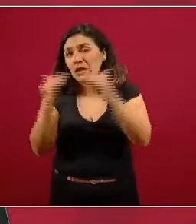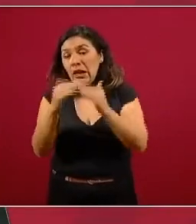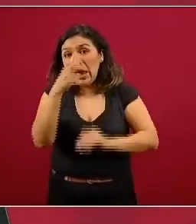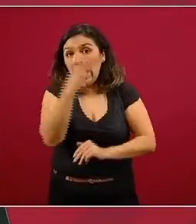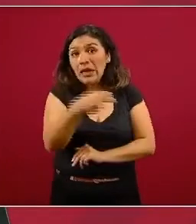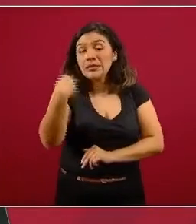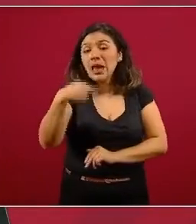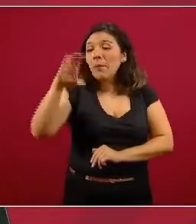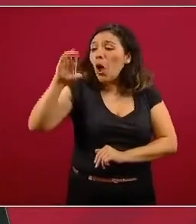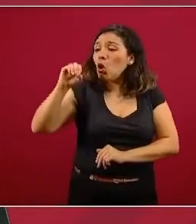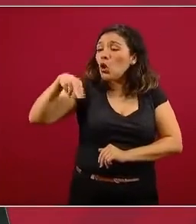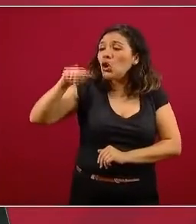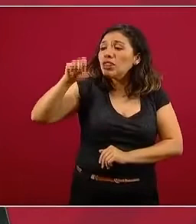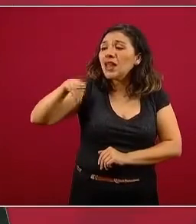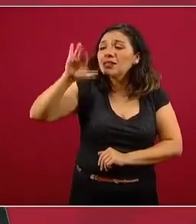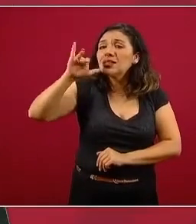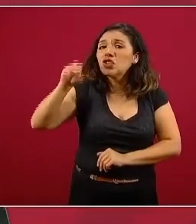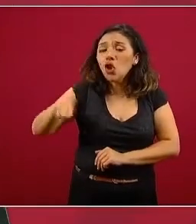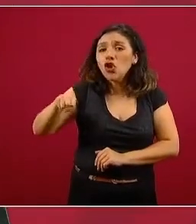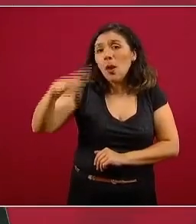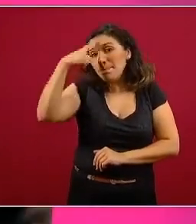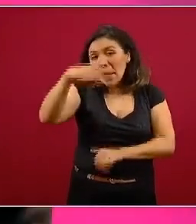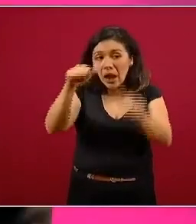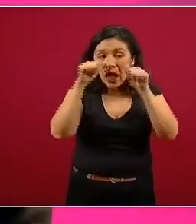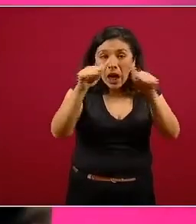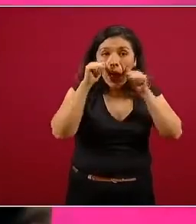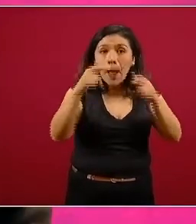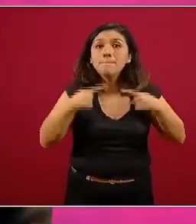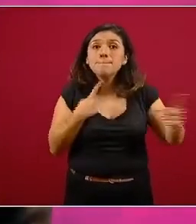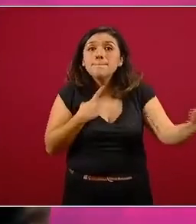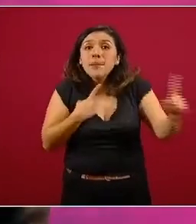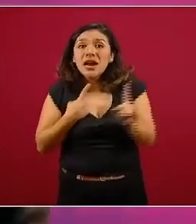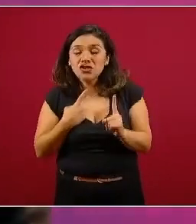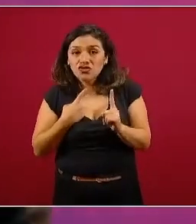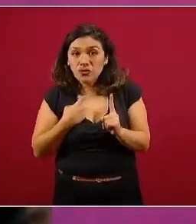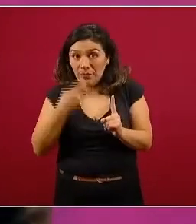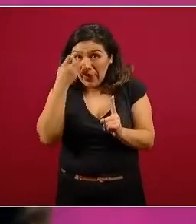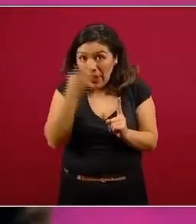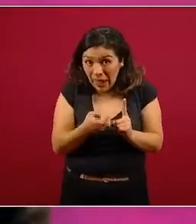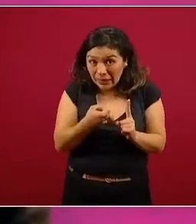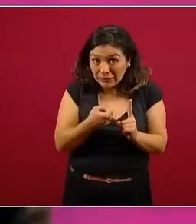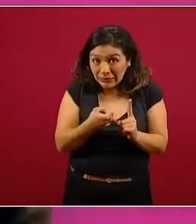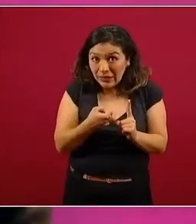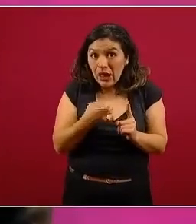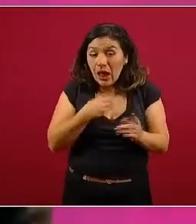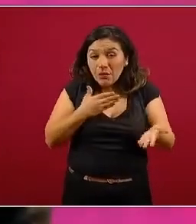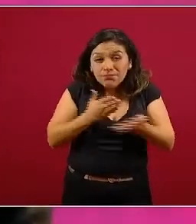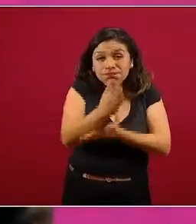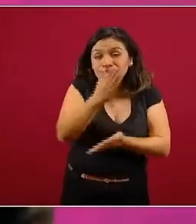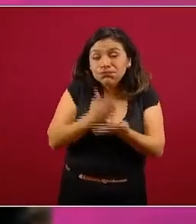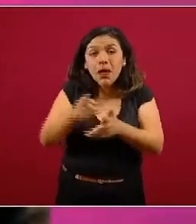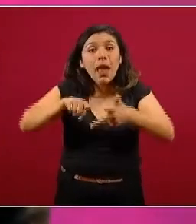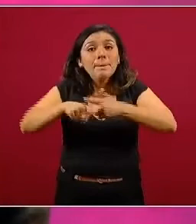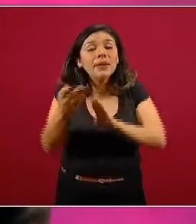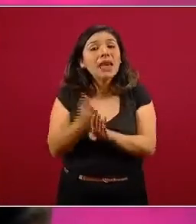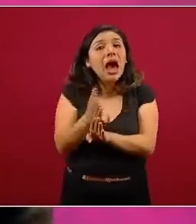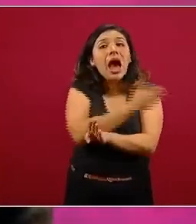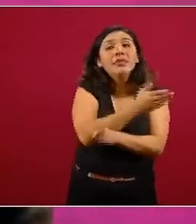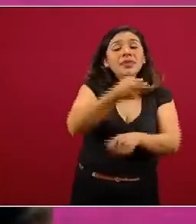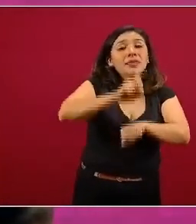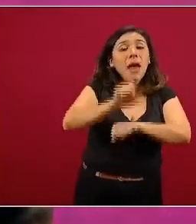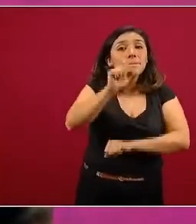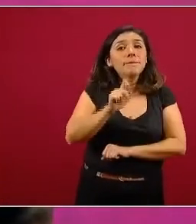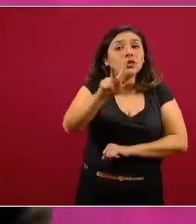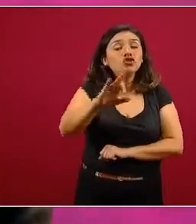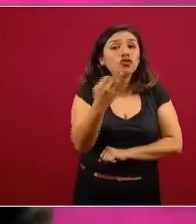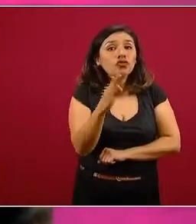llama contención centrada en personas. Esta intervención inició antes del 28 de